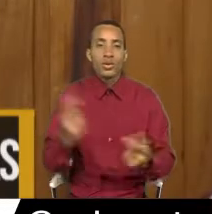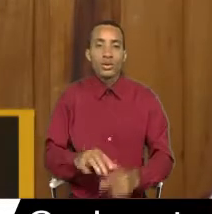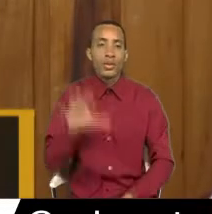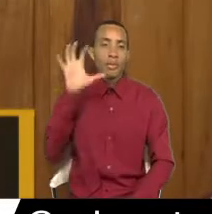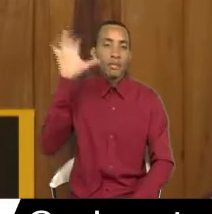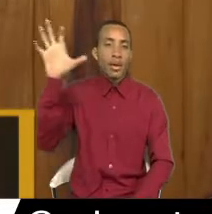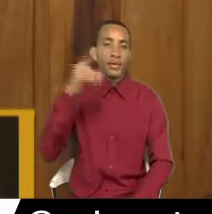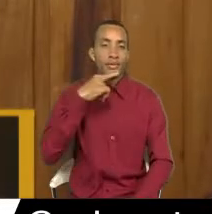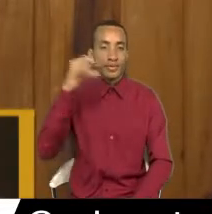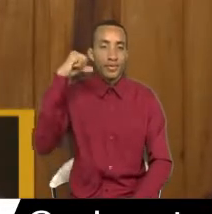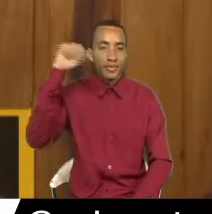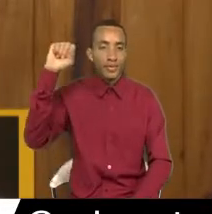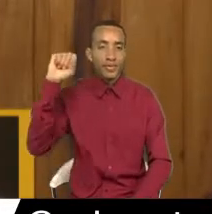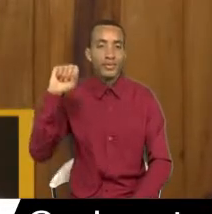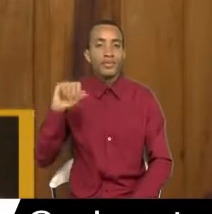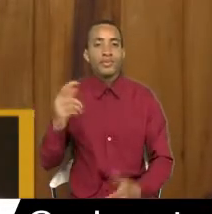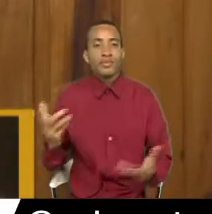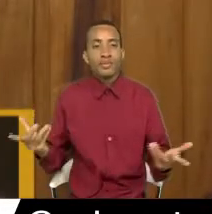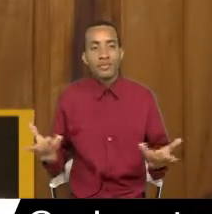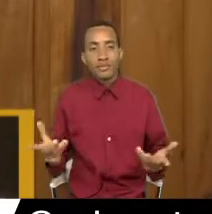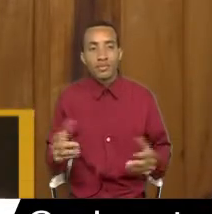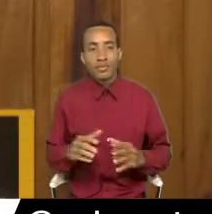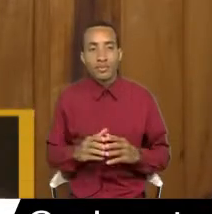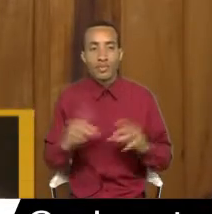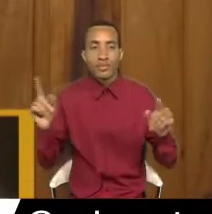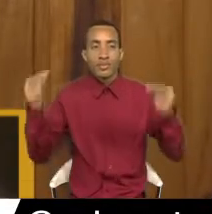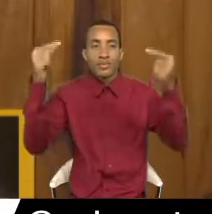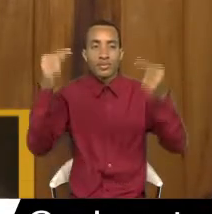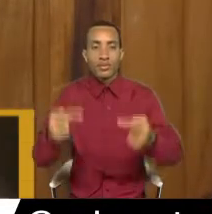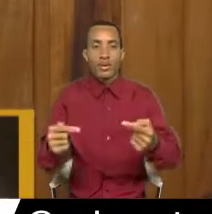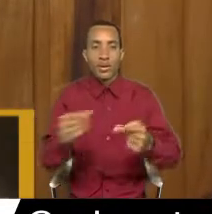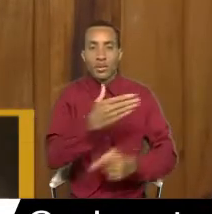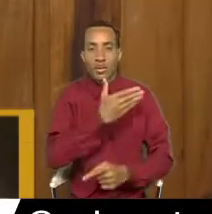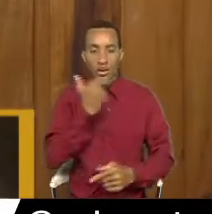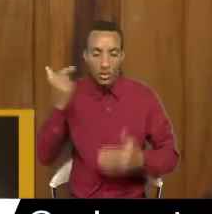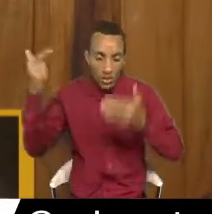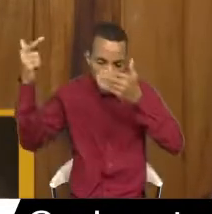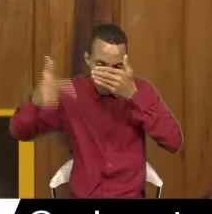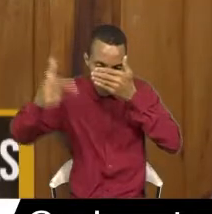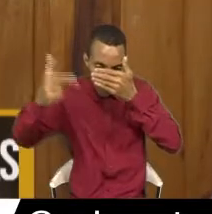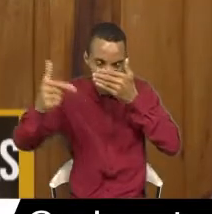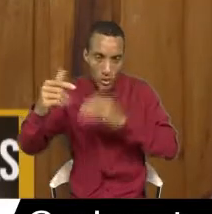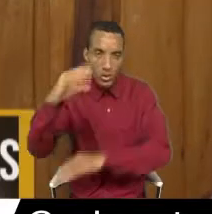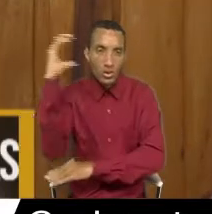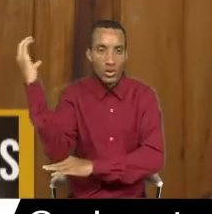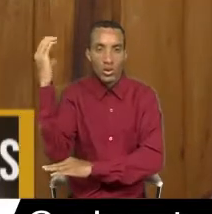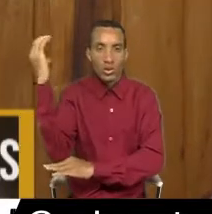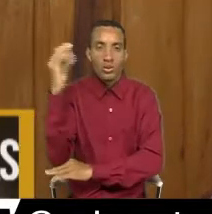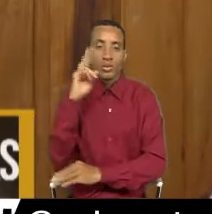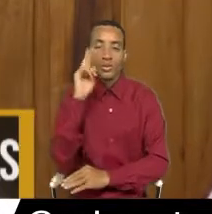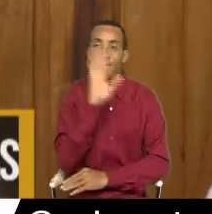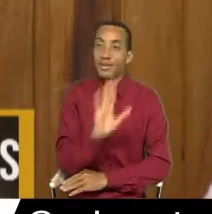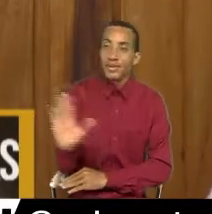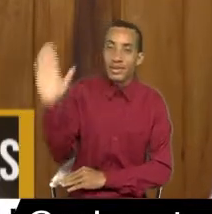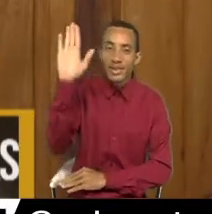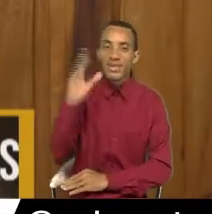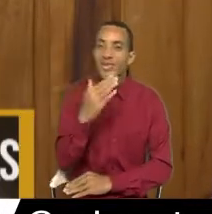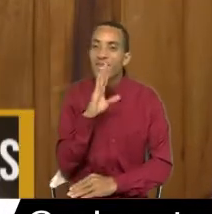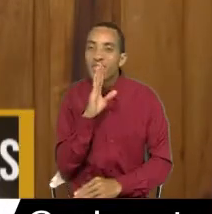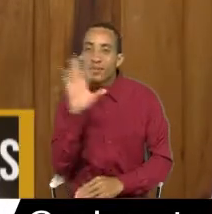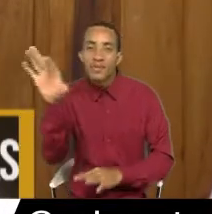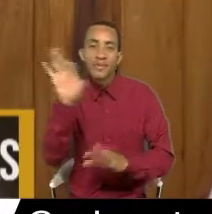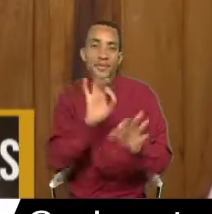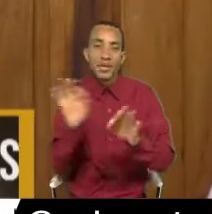competencia se basa en escoger el mejor soldador de Colombia nacional, tanto así que nos